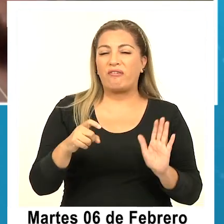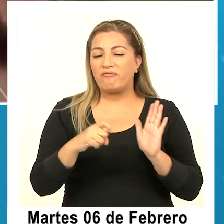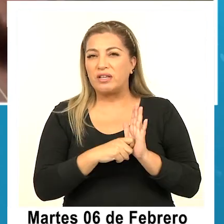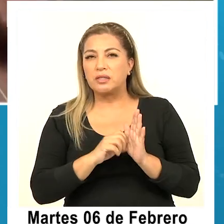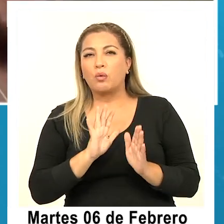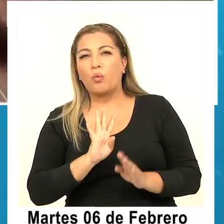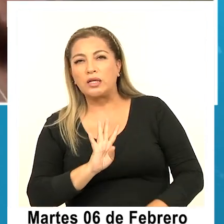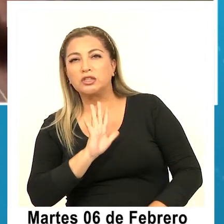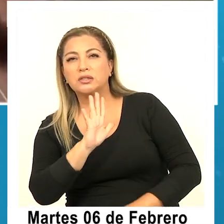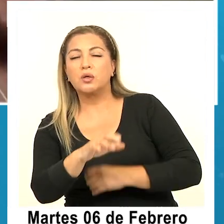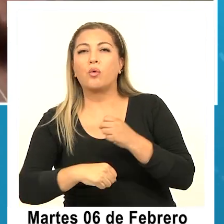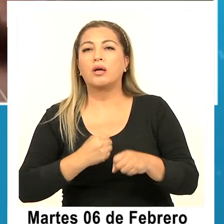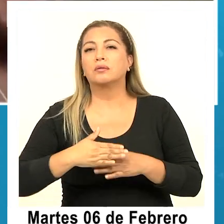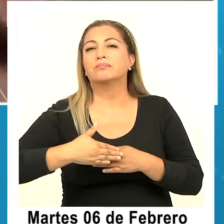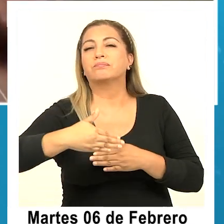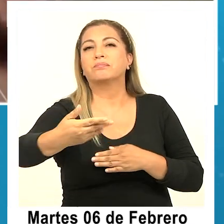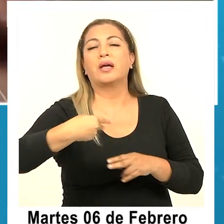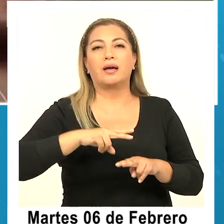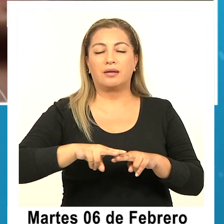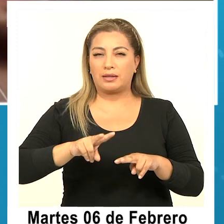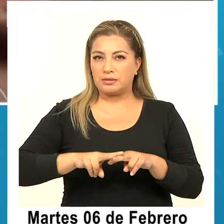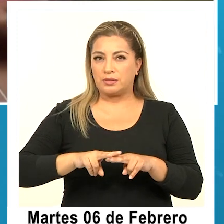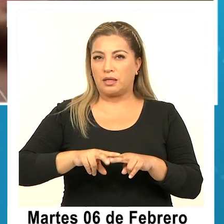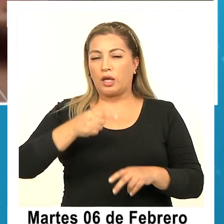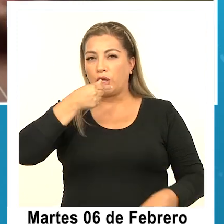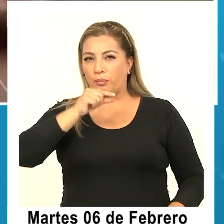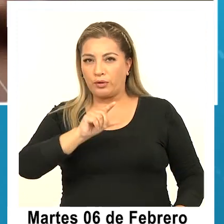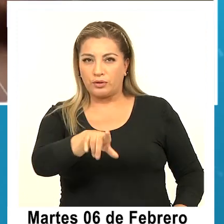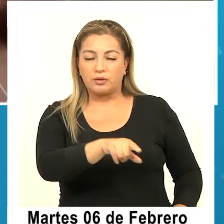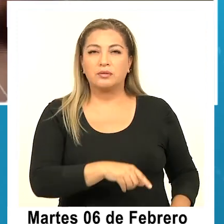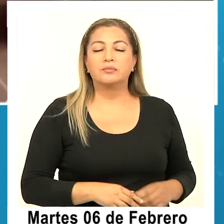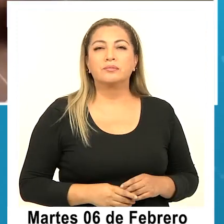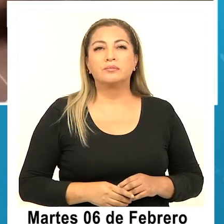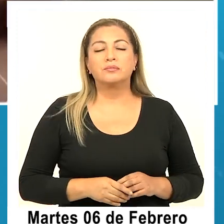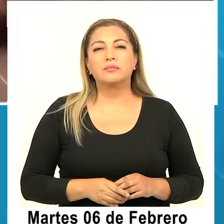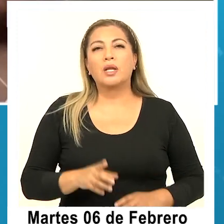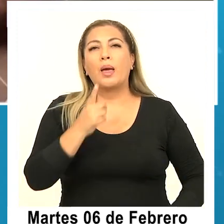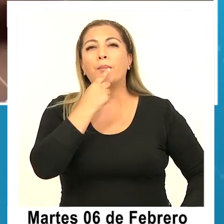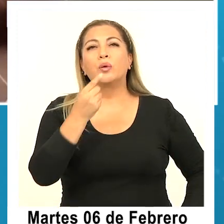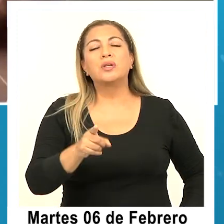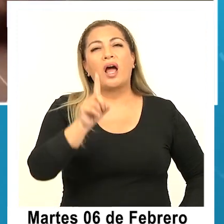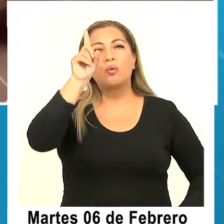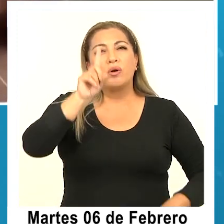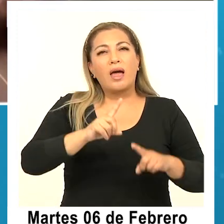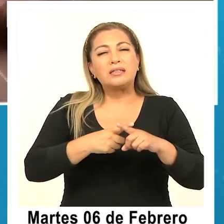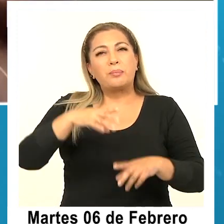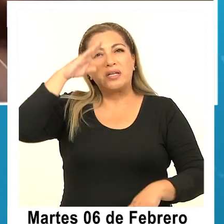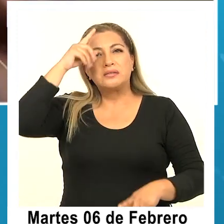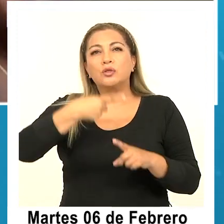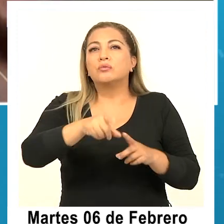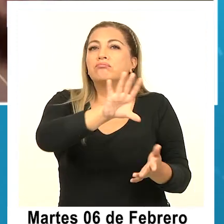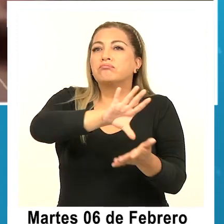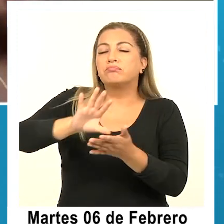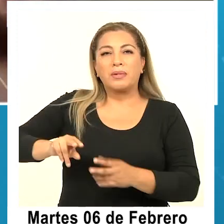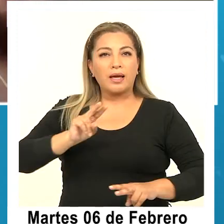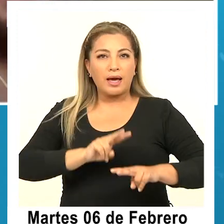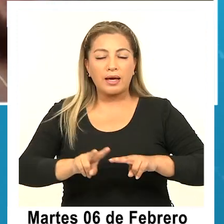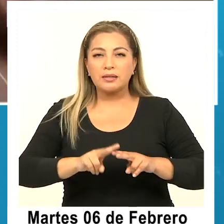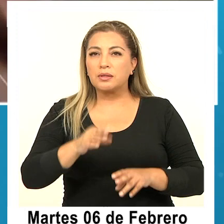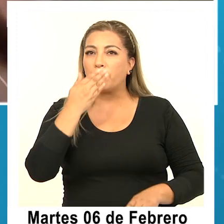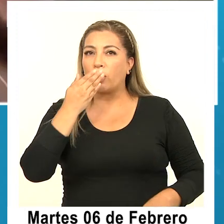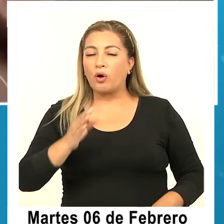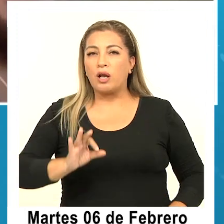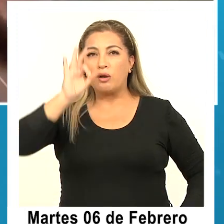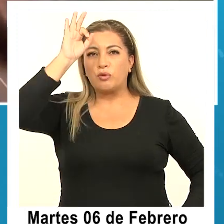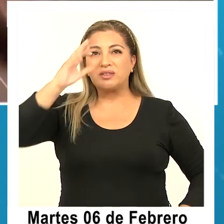cuándo realmente esto va a ser efectivo de aquí a un corto, mediano y largo plazo. ¿Sabes de alguna experiencia de otros países que mejorando esto han